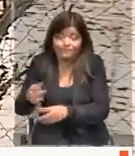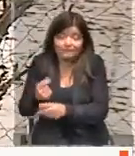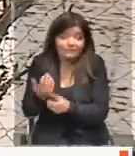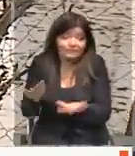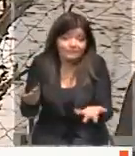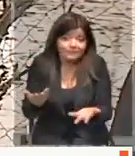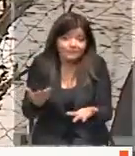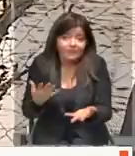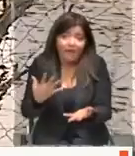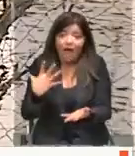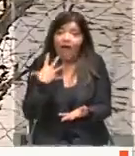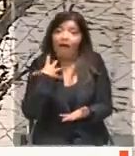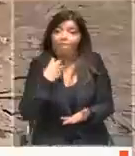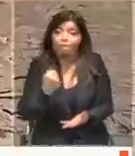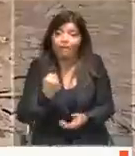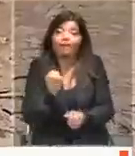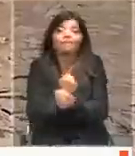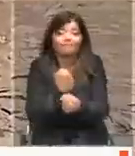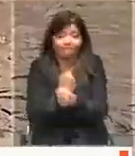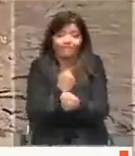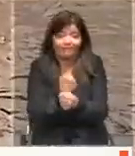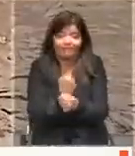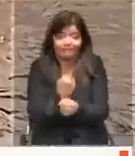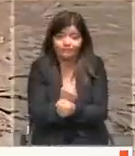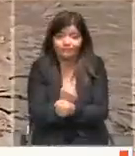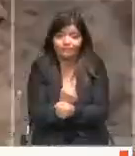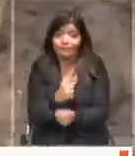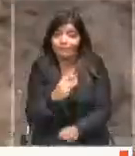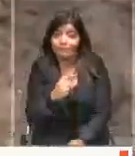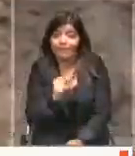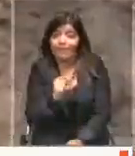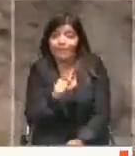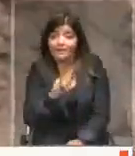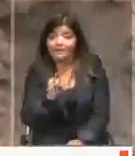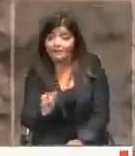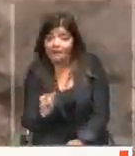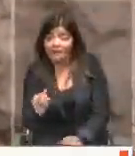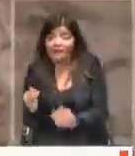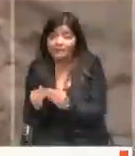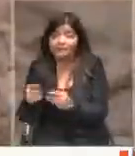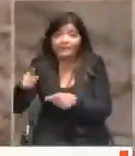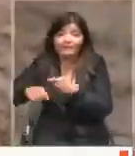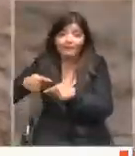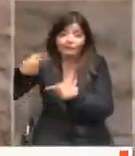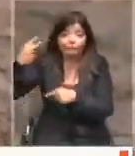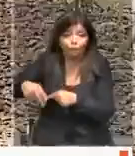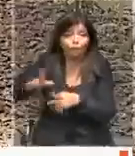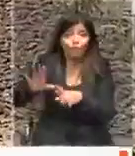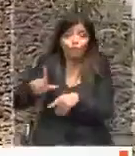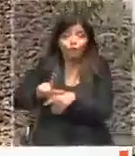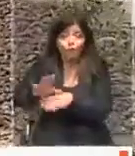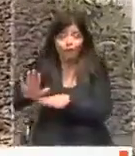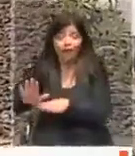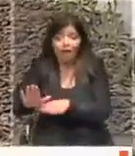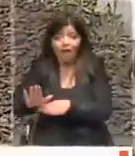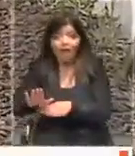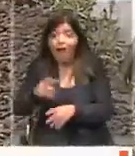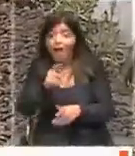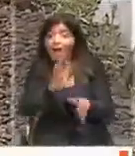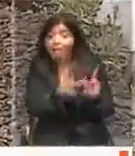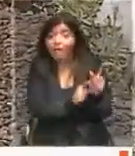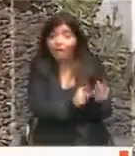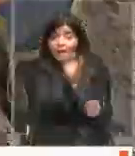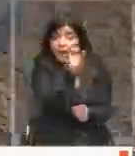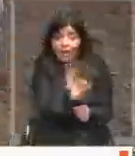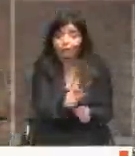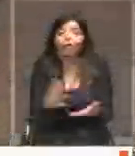nos rescató Carabineros. Cali logró refugiarse en el terreno de sus dueños y durante el recorrido de Gabriel y sus familiares